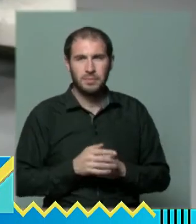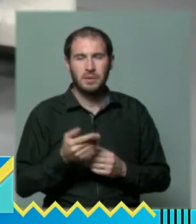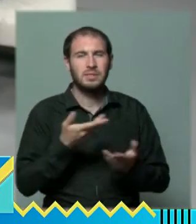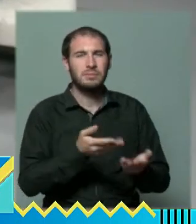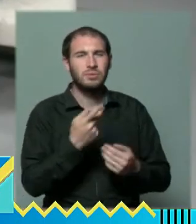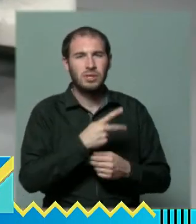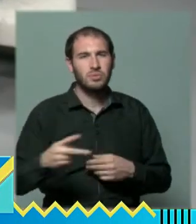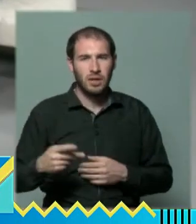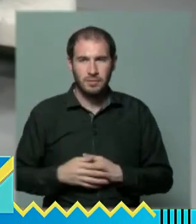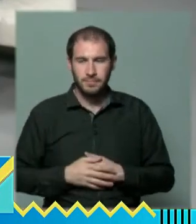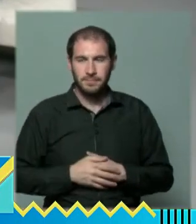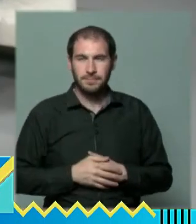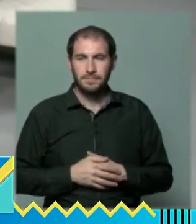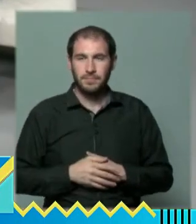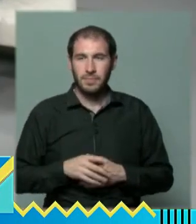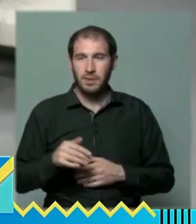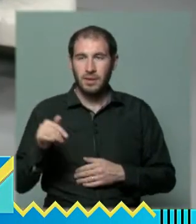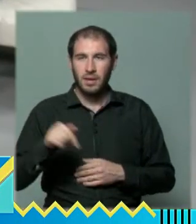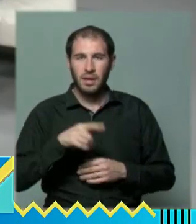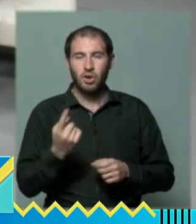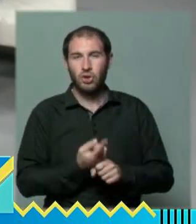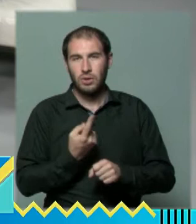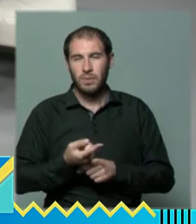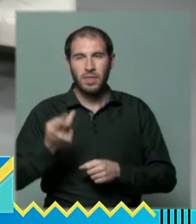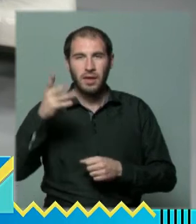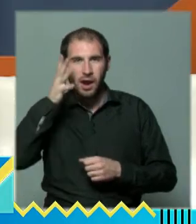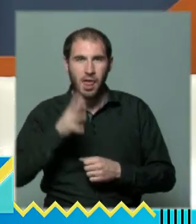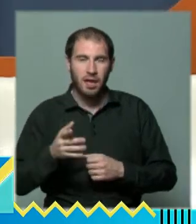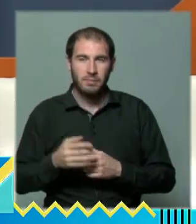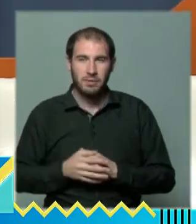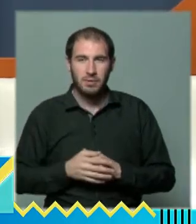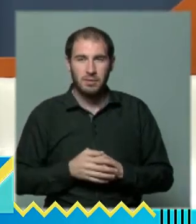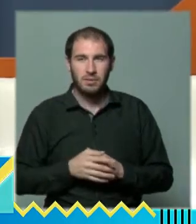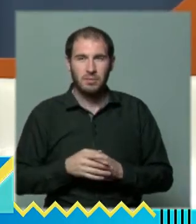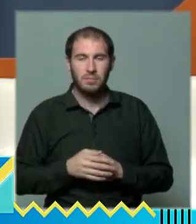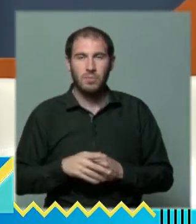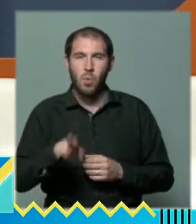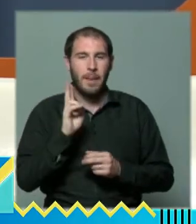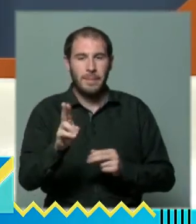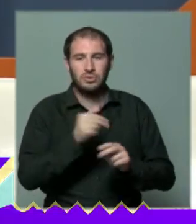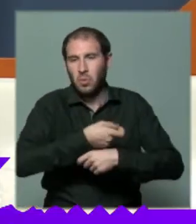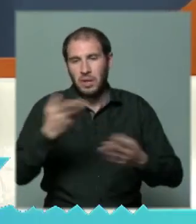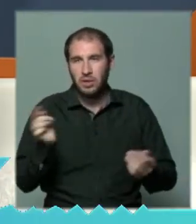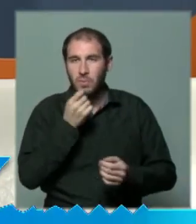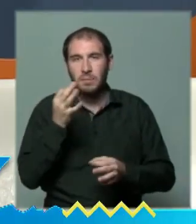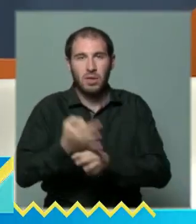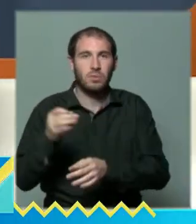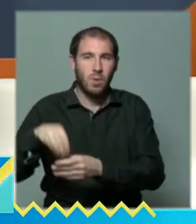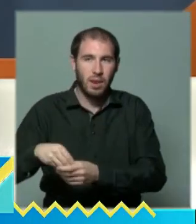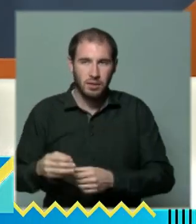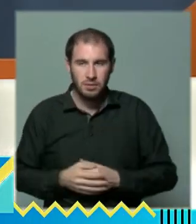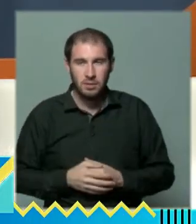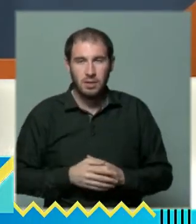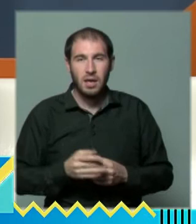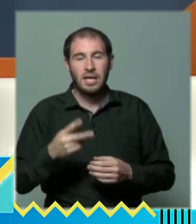sexuales? Sí, a ver, lo que tampoco podemos ir al extremo, yo creo, de permitirlo en cualquier lado, o sea, porque a un colegio. ¿Va a permitir